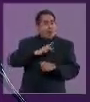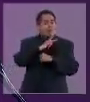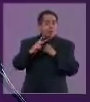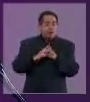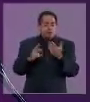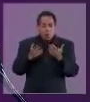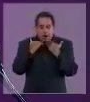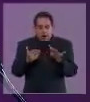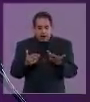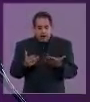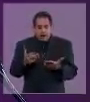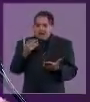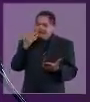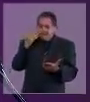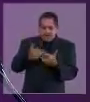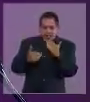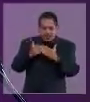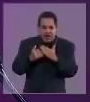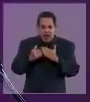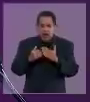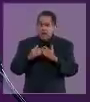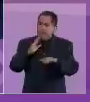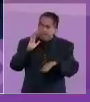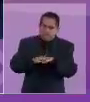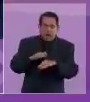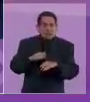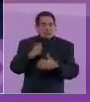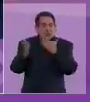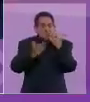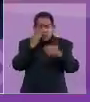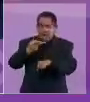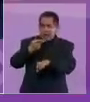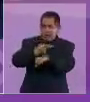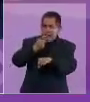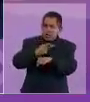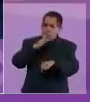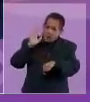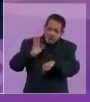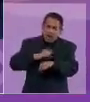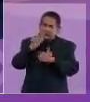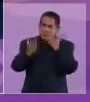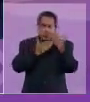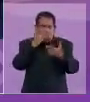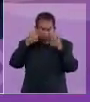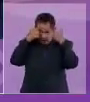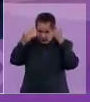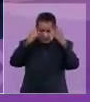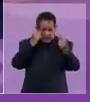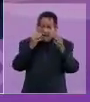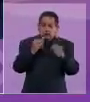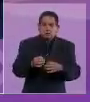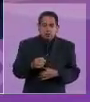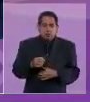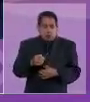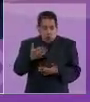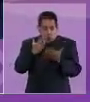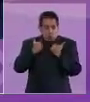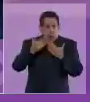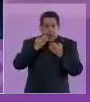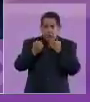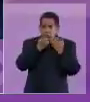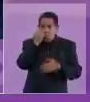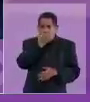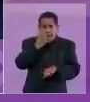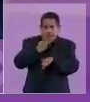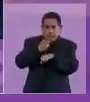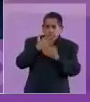hemos terminado el ciclo para que todos los mexicanos terminen la preparatoria. Y eso hace muy difícil conseguir un empleo formal. Tenemos que hacer todo lo